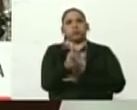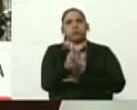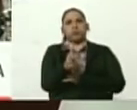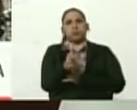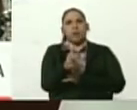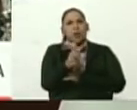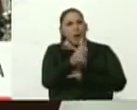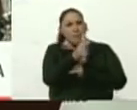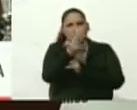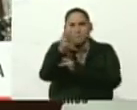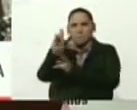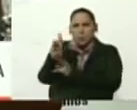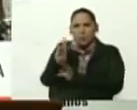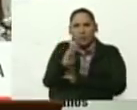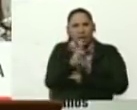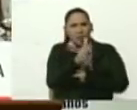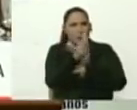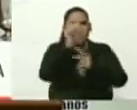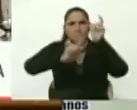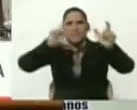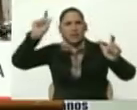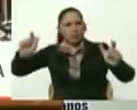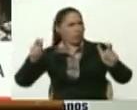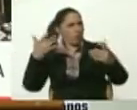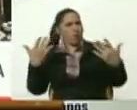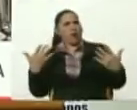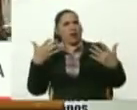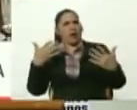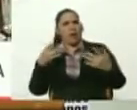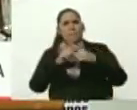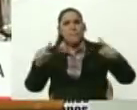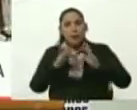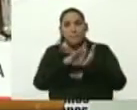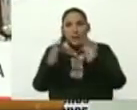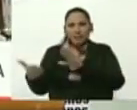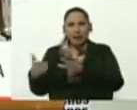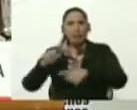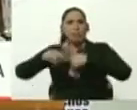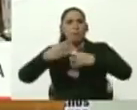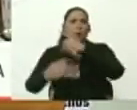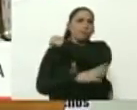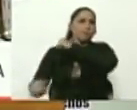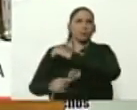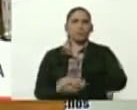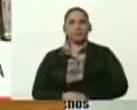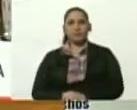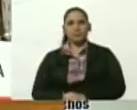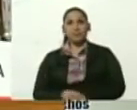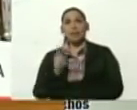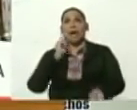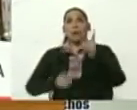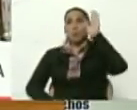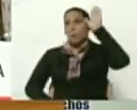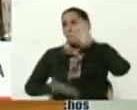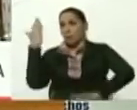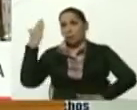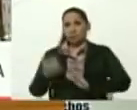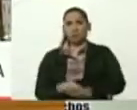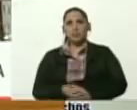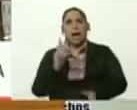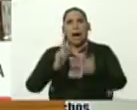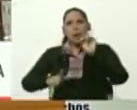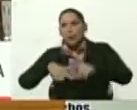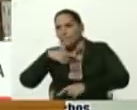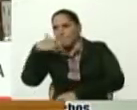hacia objetivos civiles para matar. Y luego huyeron, se fueron. Unos, como cobardes